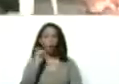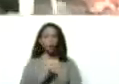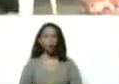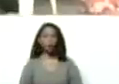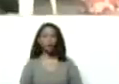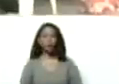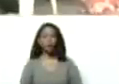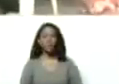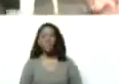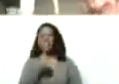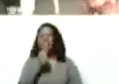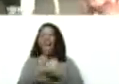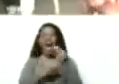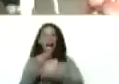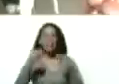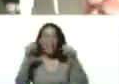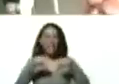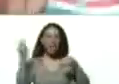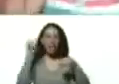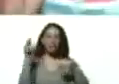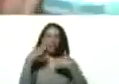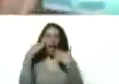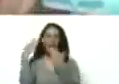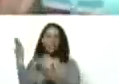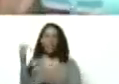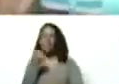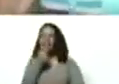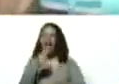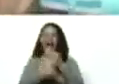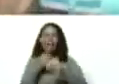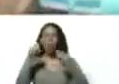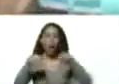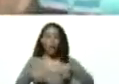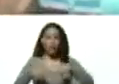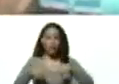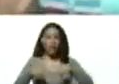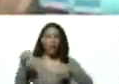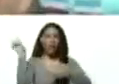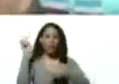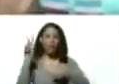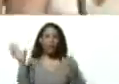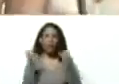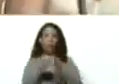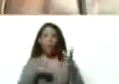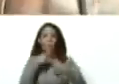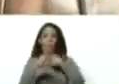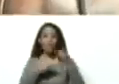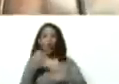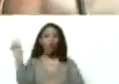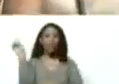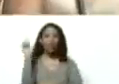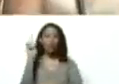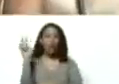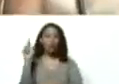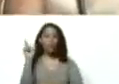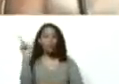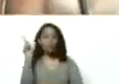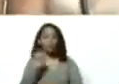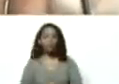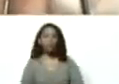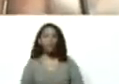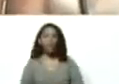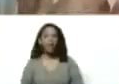quien hace esto en Venezuela quien hace esto en Venezuela el partido socialista unido de Venezuela el